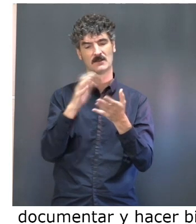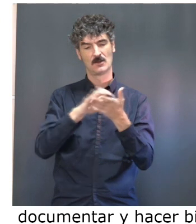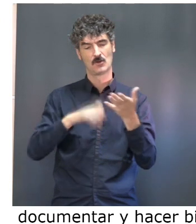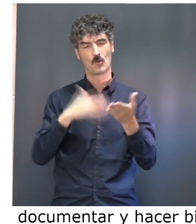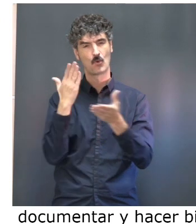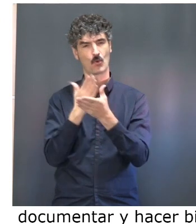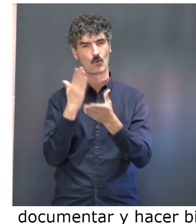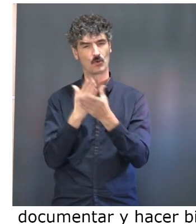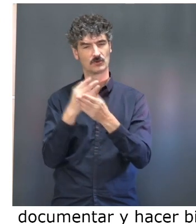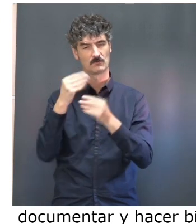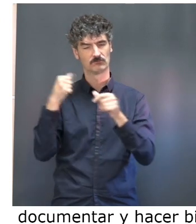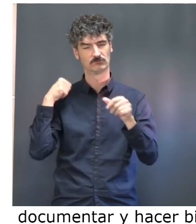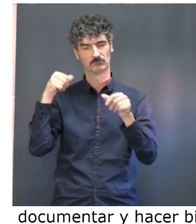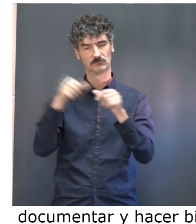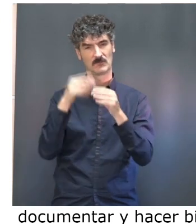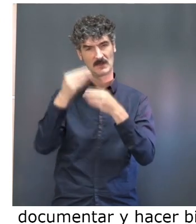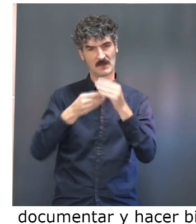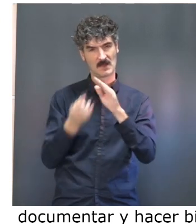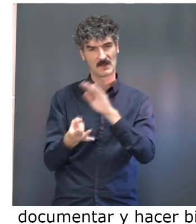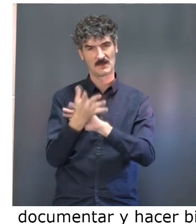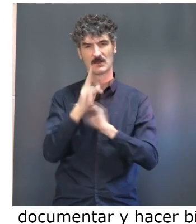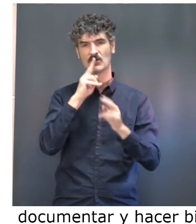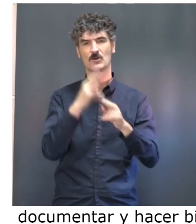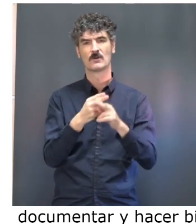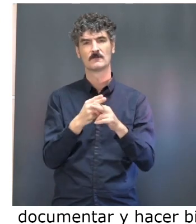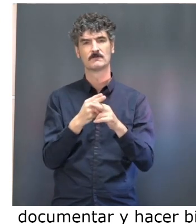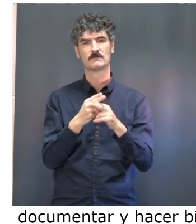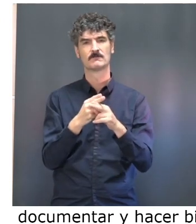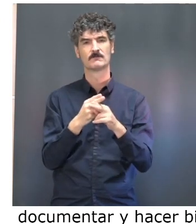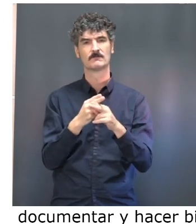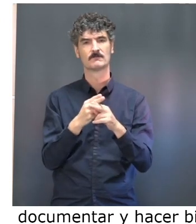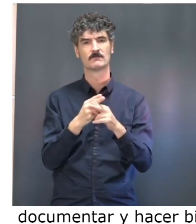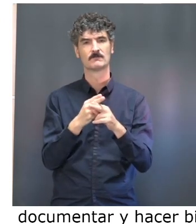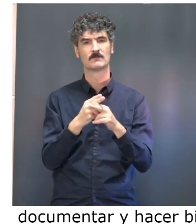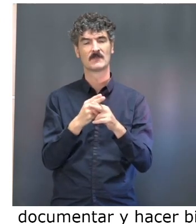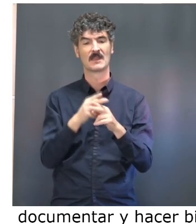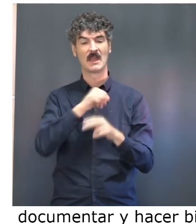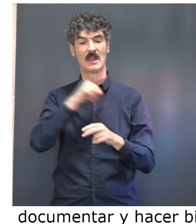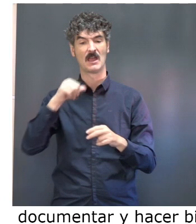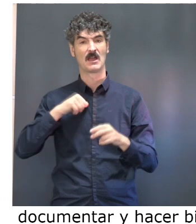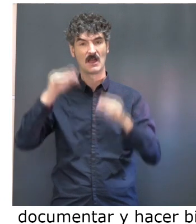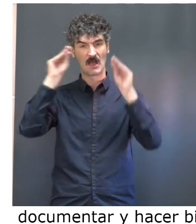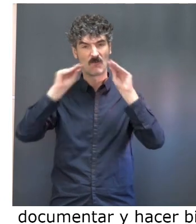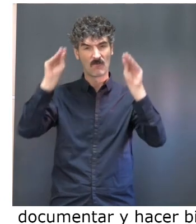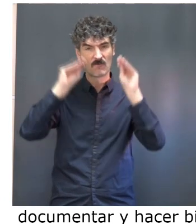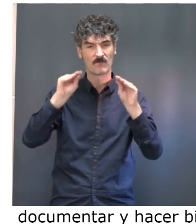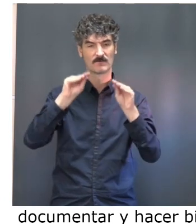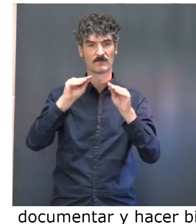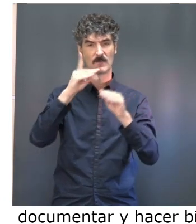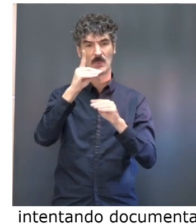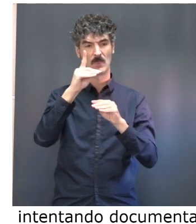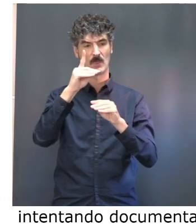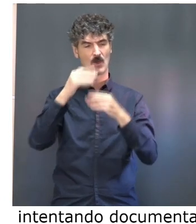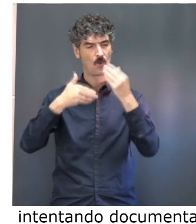curso que hicimos precisamente que se llama, bueno, es abierto, es de autoformación, que se llama DUA a lo largo de la